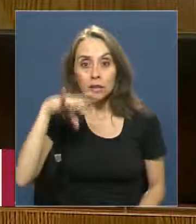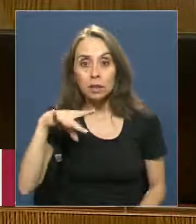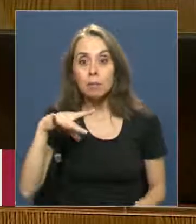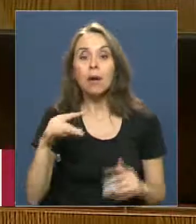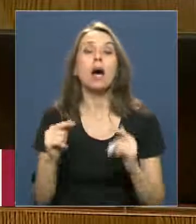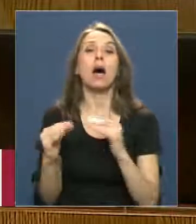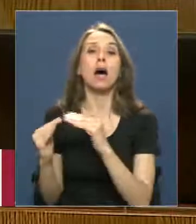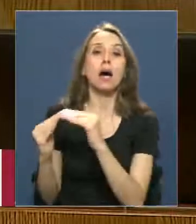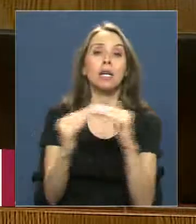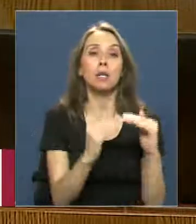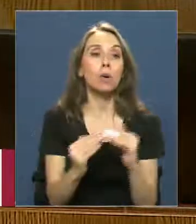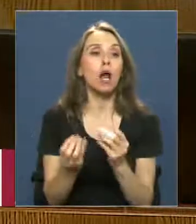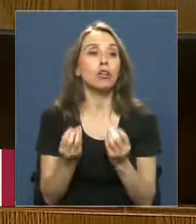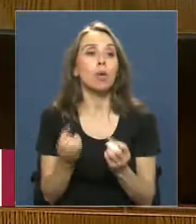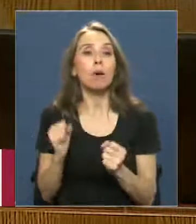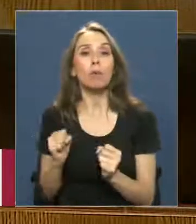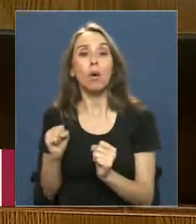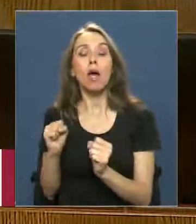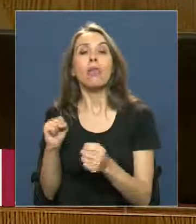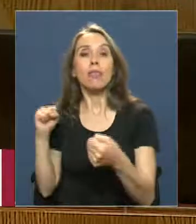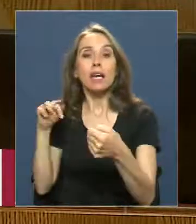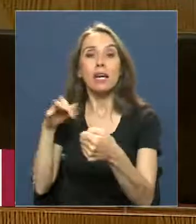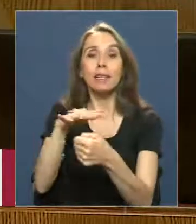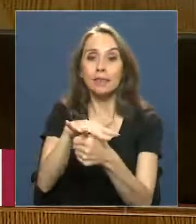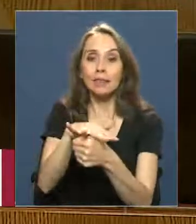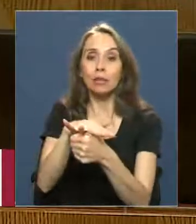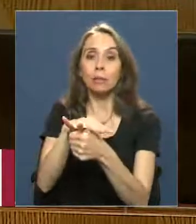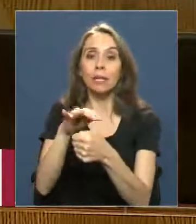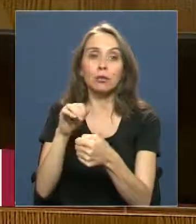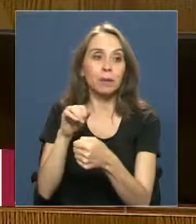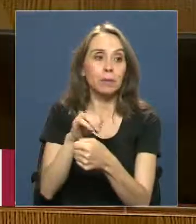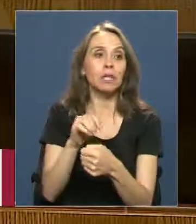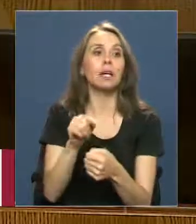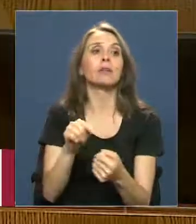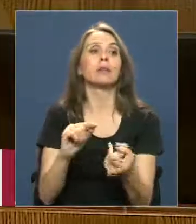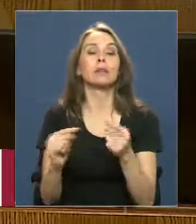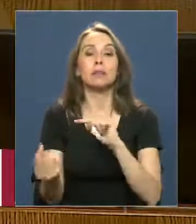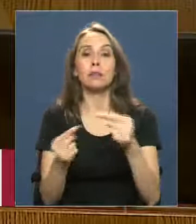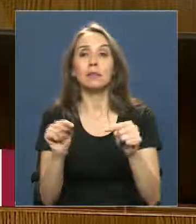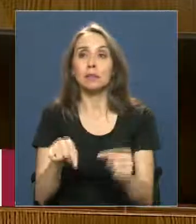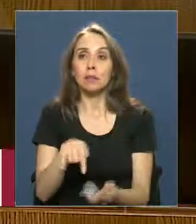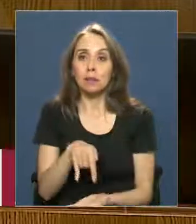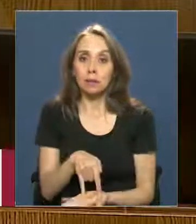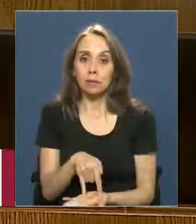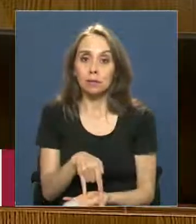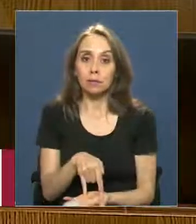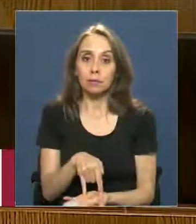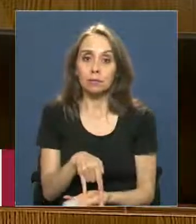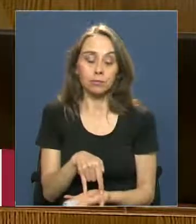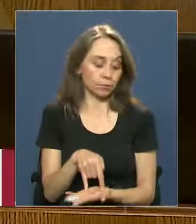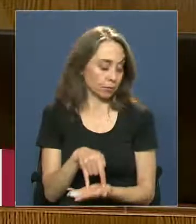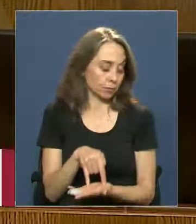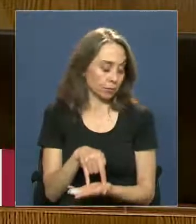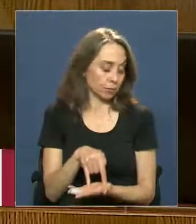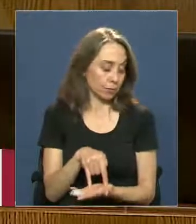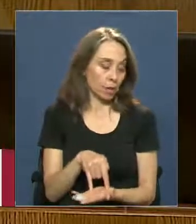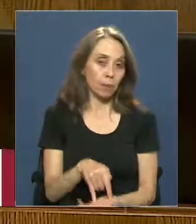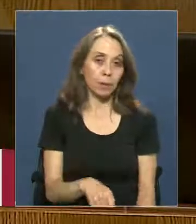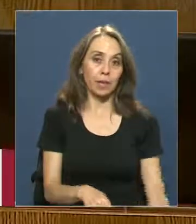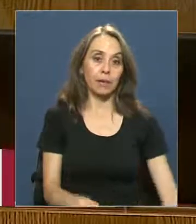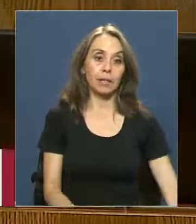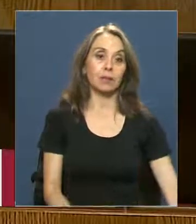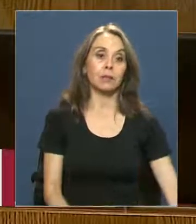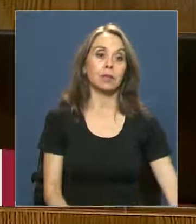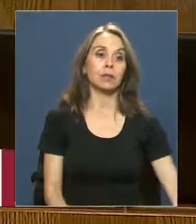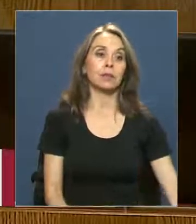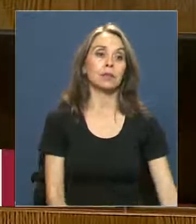de condiciones, cómo podemos influir en un debate democrático que se da en este Congreso. Un organismo